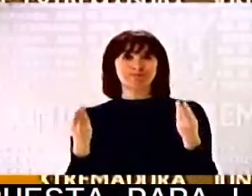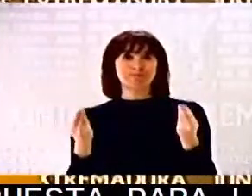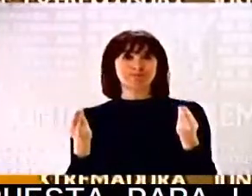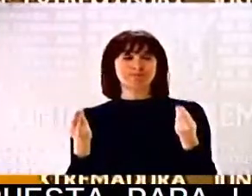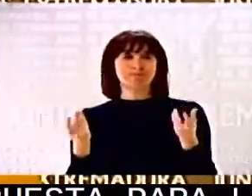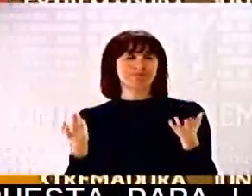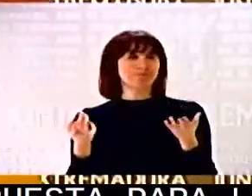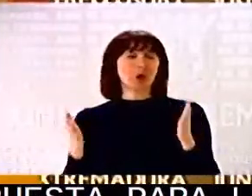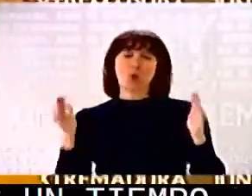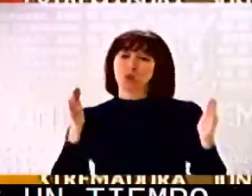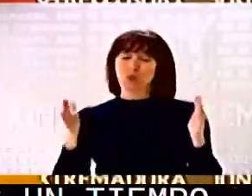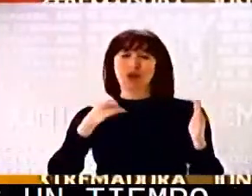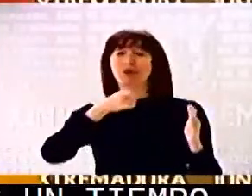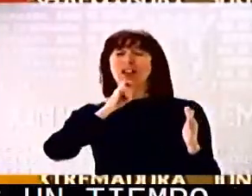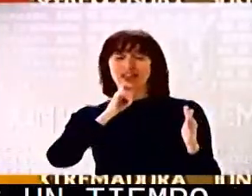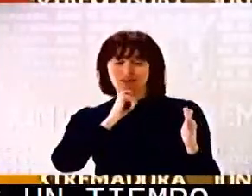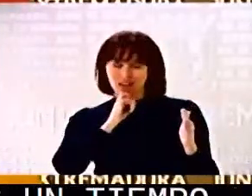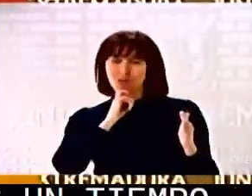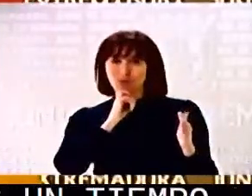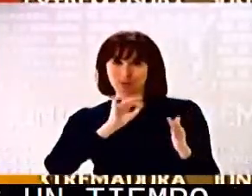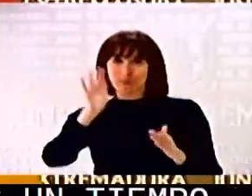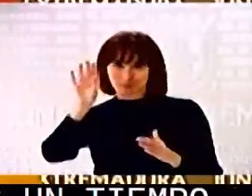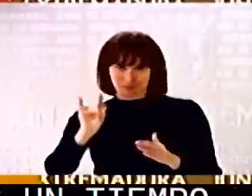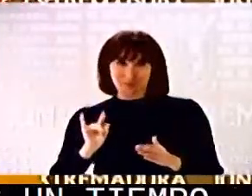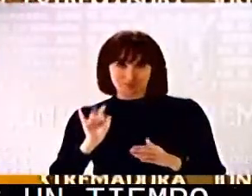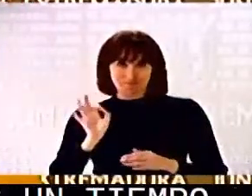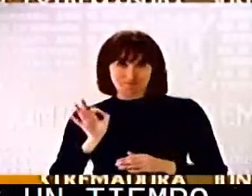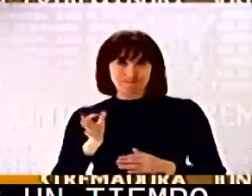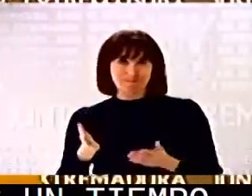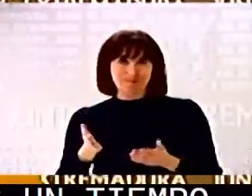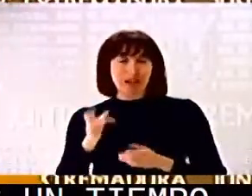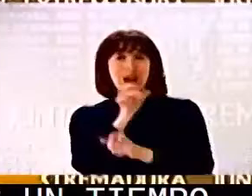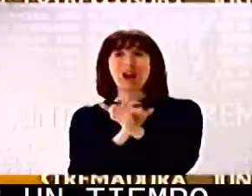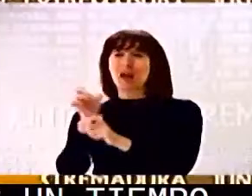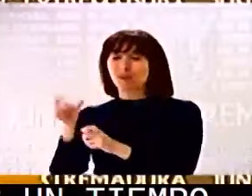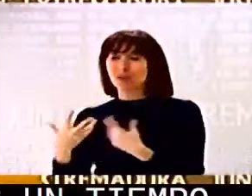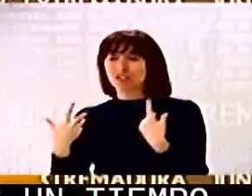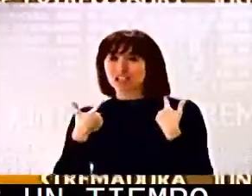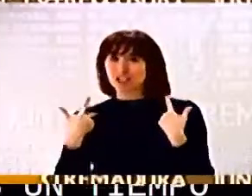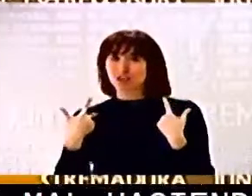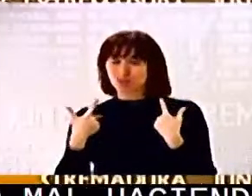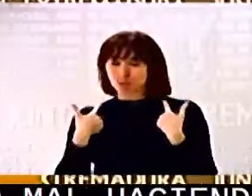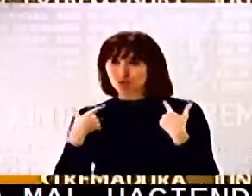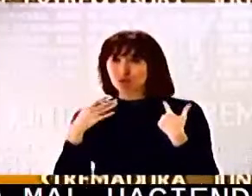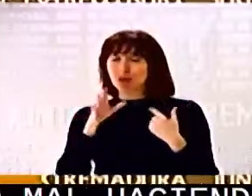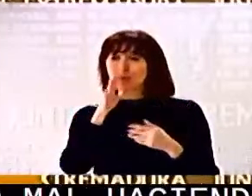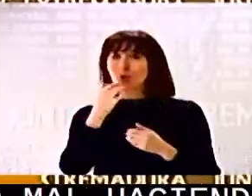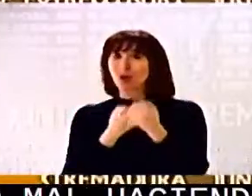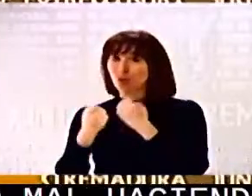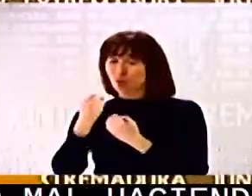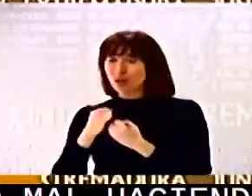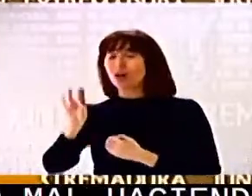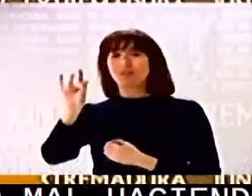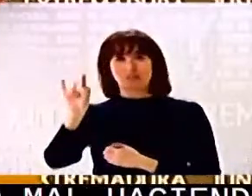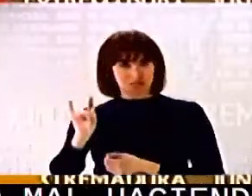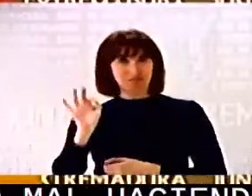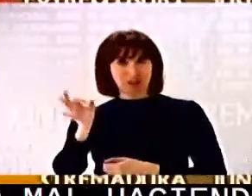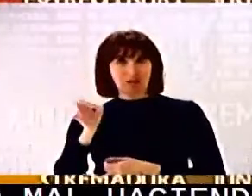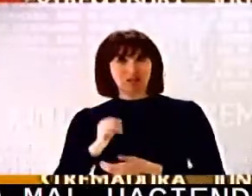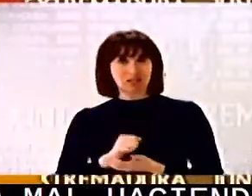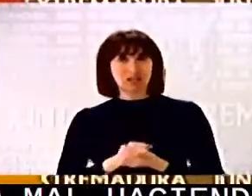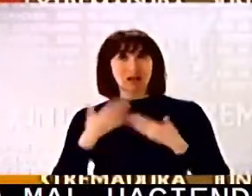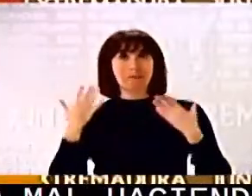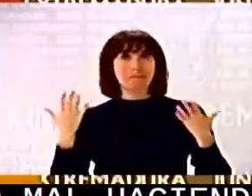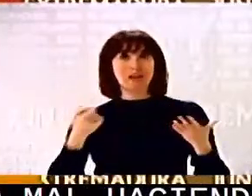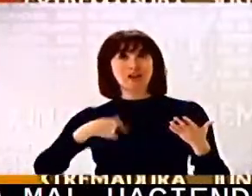¿es un tiempo difícil? Lo es. ¿La gente lo está pasando mal haciendo los números? Sí. Pero